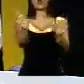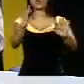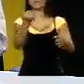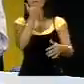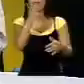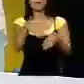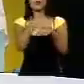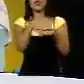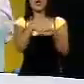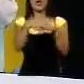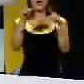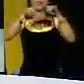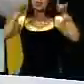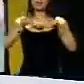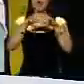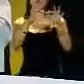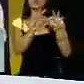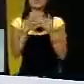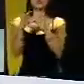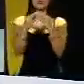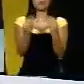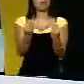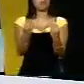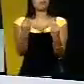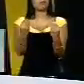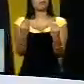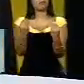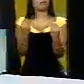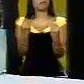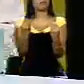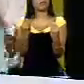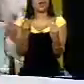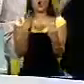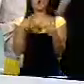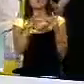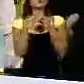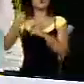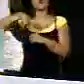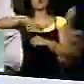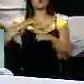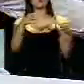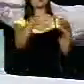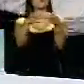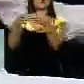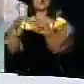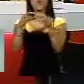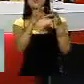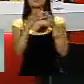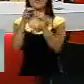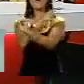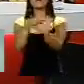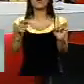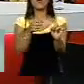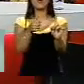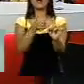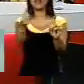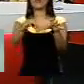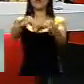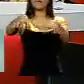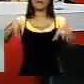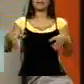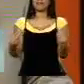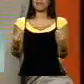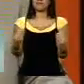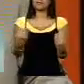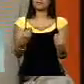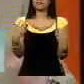Unitaria. La tarjeta unitaria, una tarjeta que nos une a todos, pero yo voto por la mía. ¿Cómo es eso? ¿Cómo es eso? Explícame eso, camarada. No, que yo creo